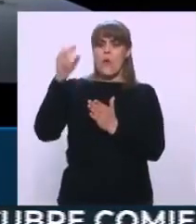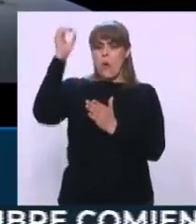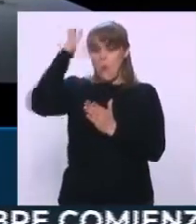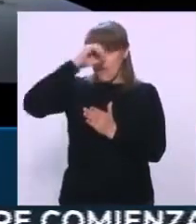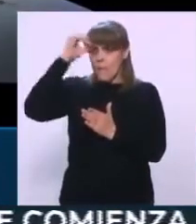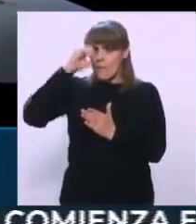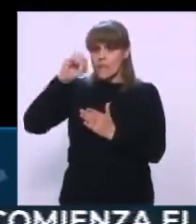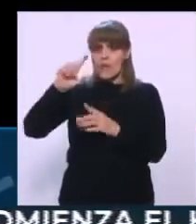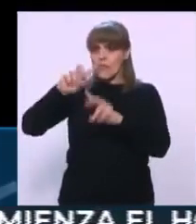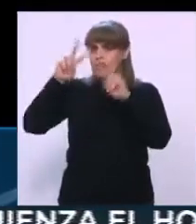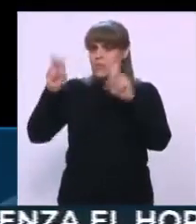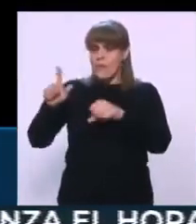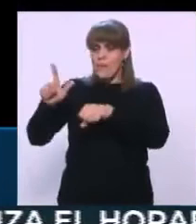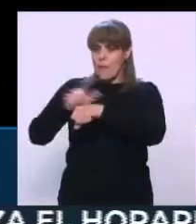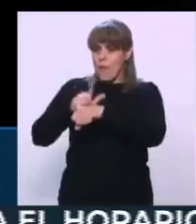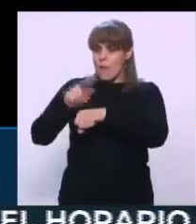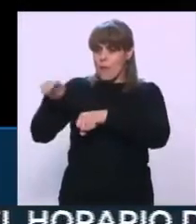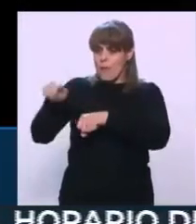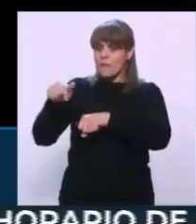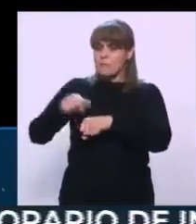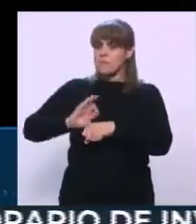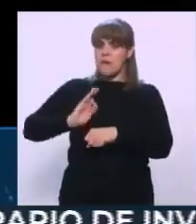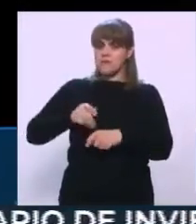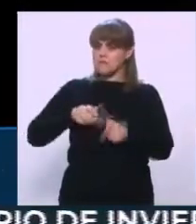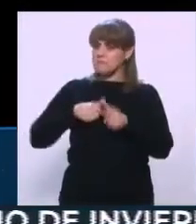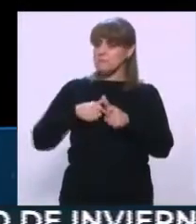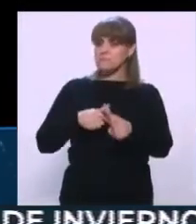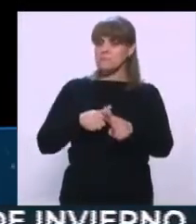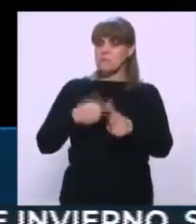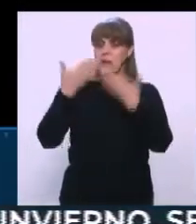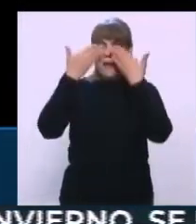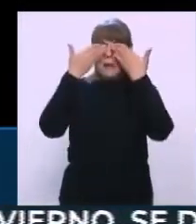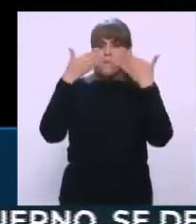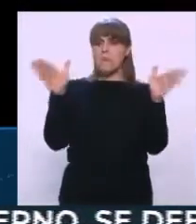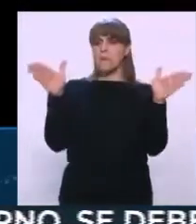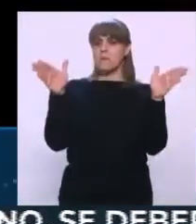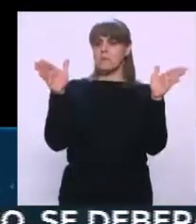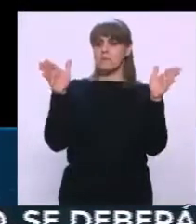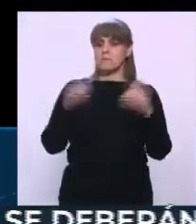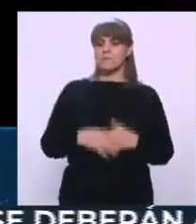homosexuales. Es decir, él ha sido un Papa abierto,